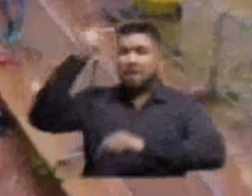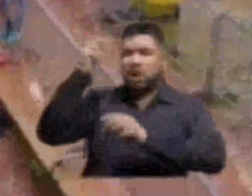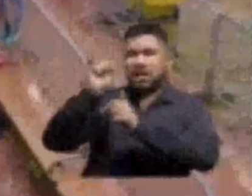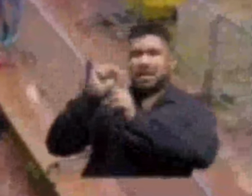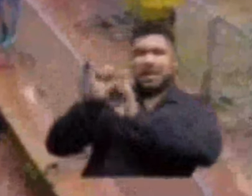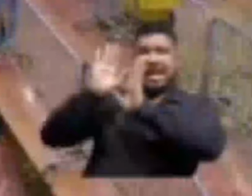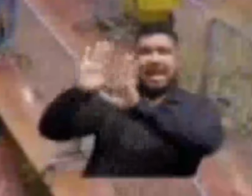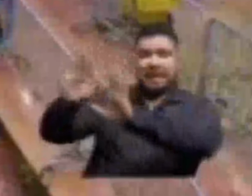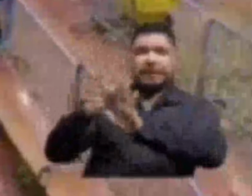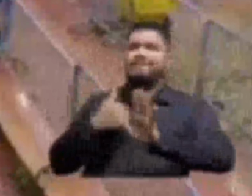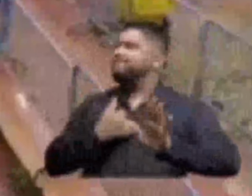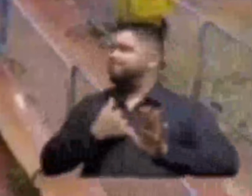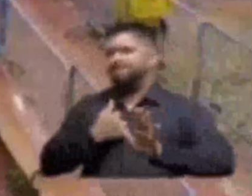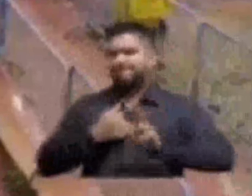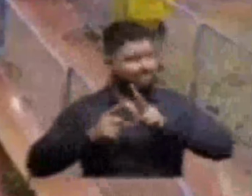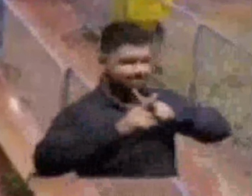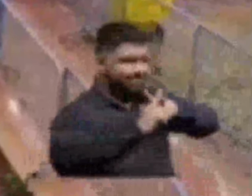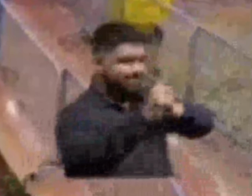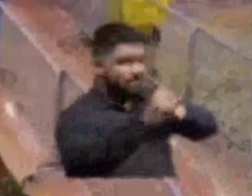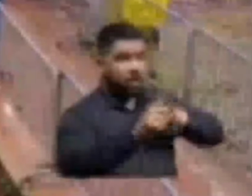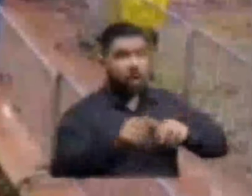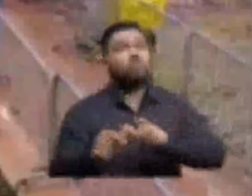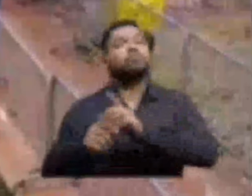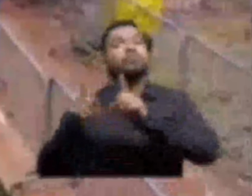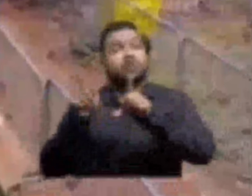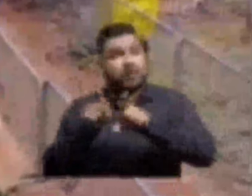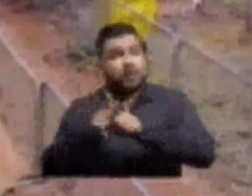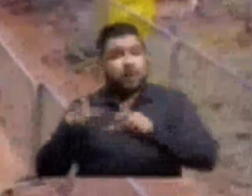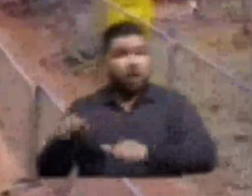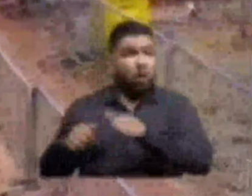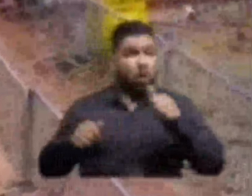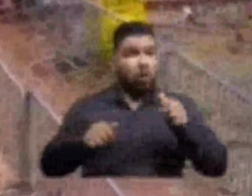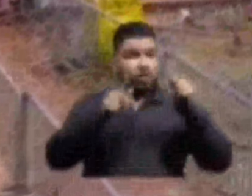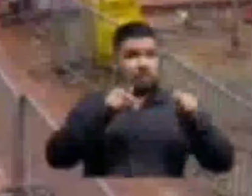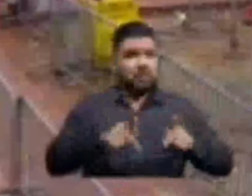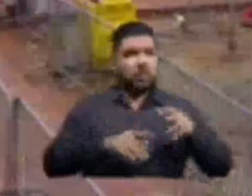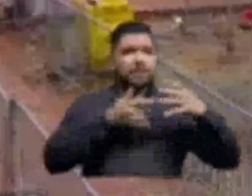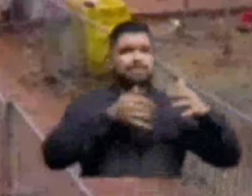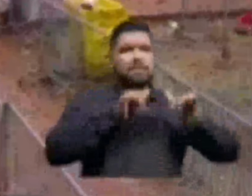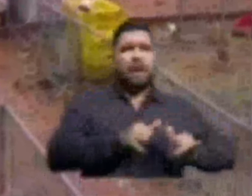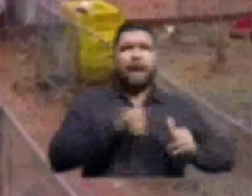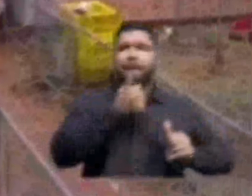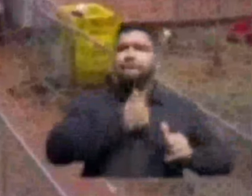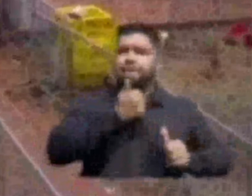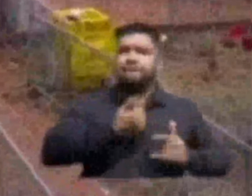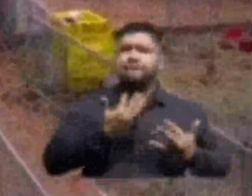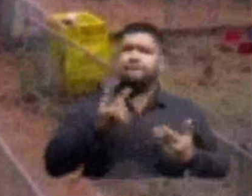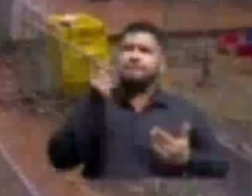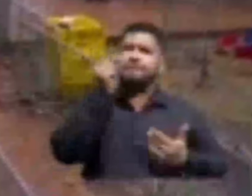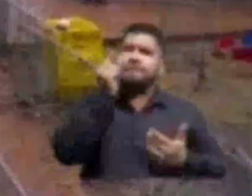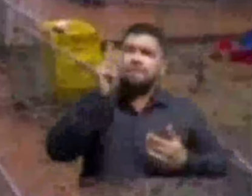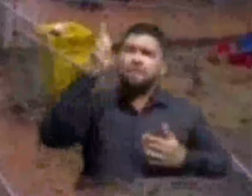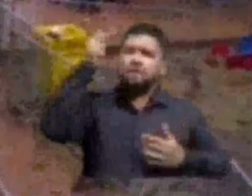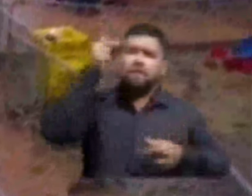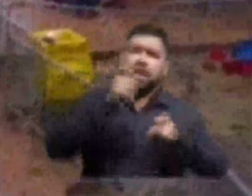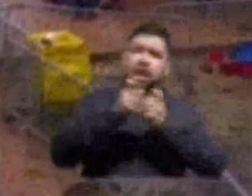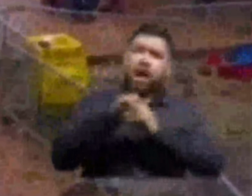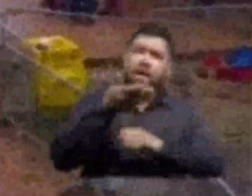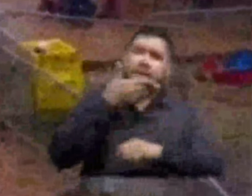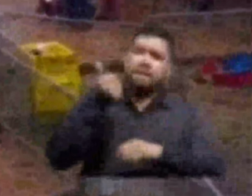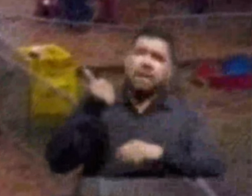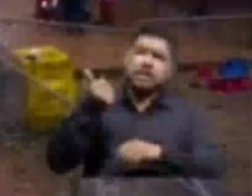que ya estaban preparados para mirar simplemente están esperando si hab un cambio en la política del país Entonces tenemos dos grupos grandes que van a poder